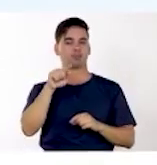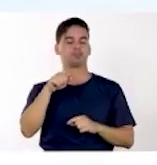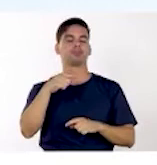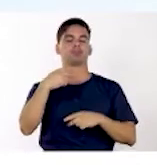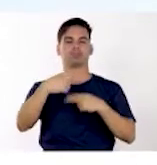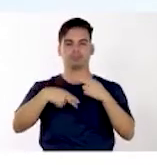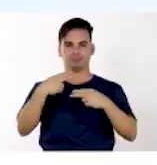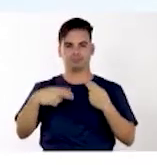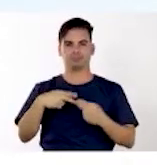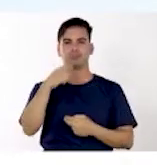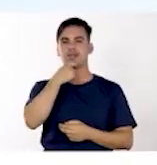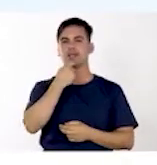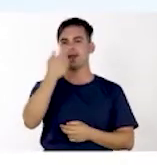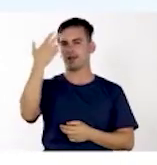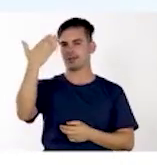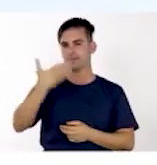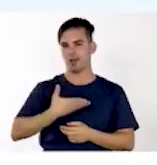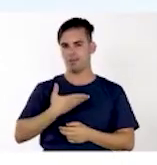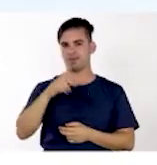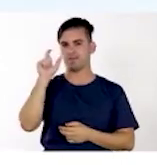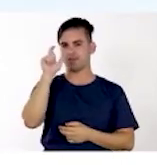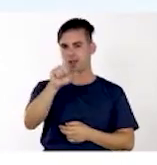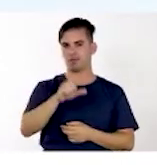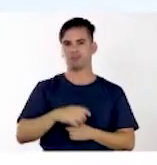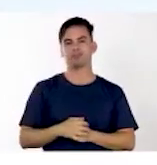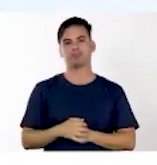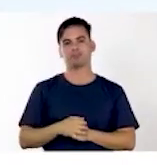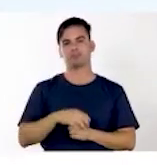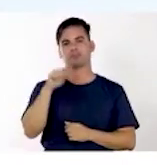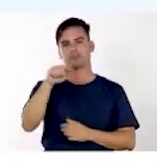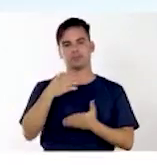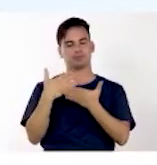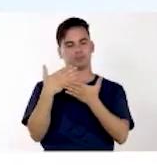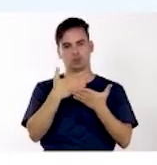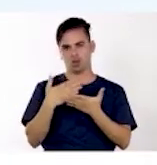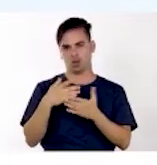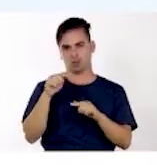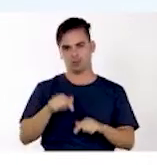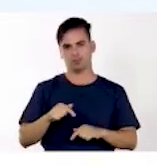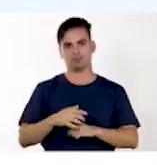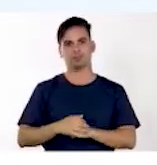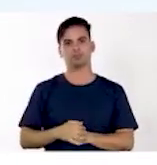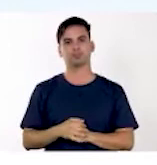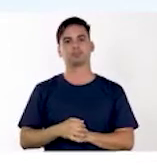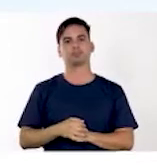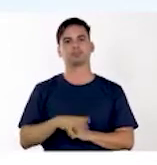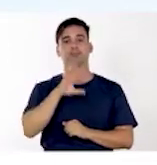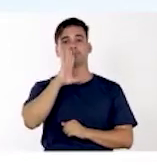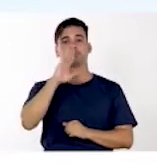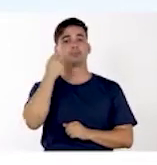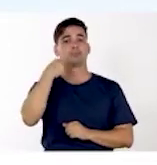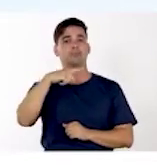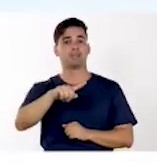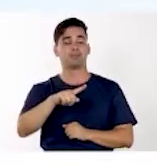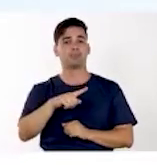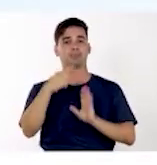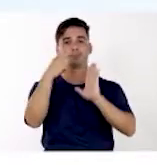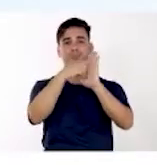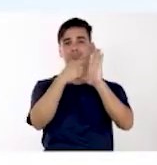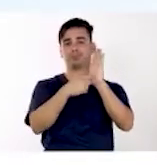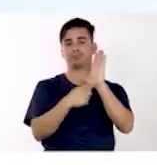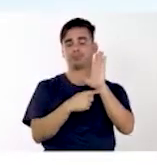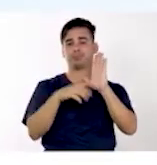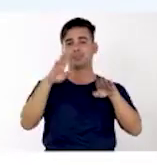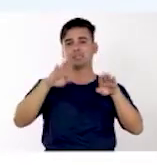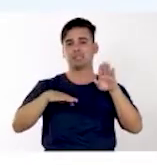a salir en esa prueba final y que vamos a seguir trabajando. Dice también clasificación